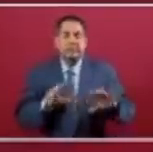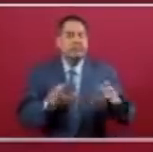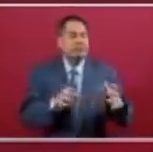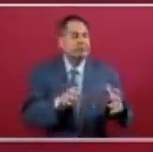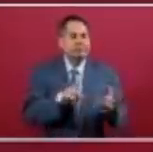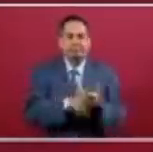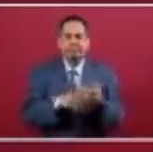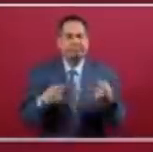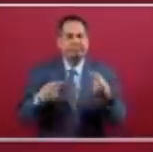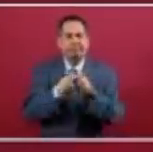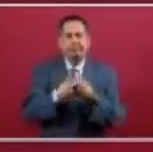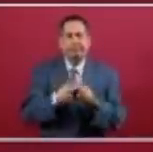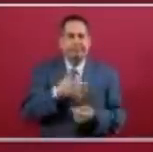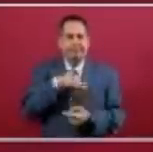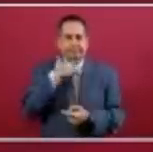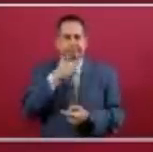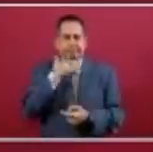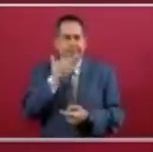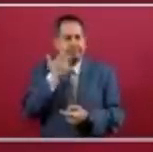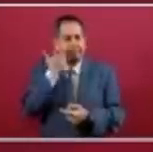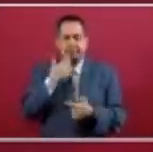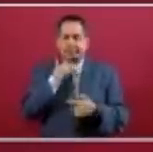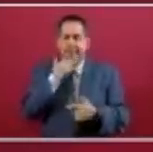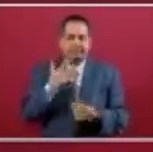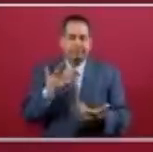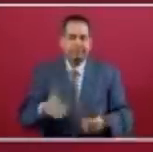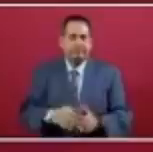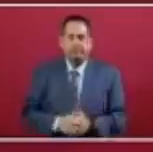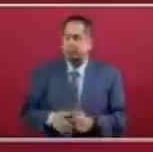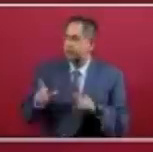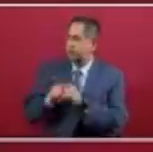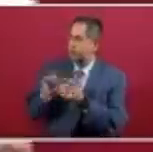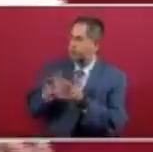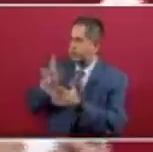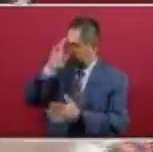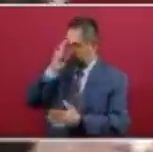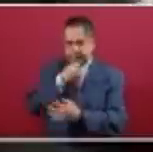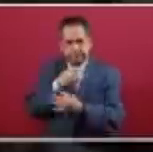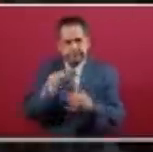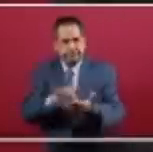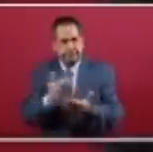de intereses con lo que han representado. Muchas gracias, señor presidente.